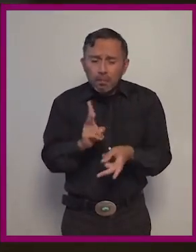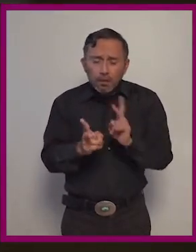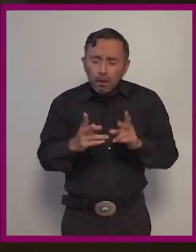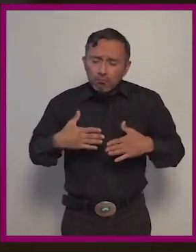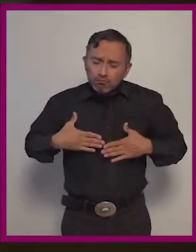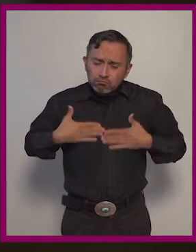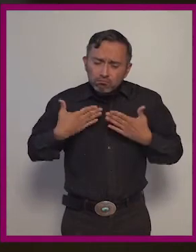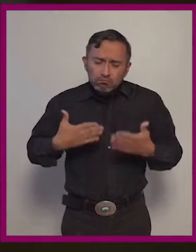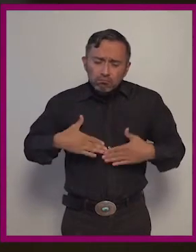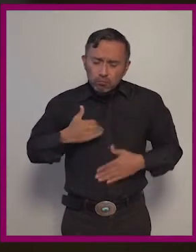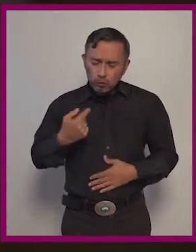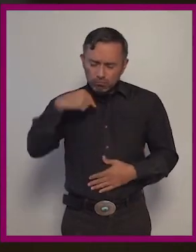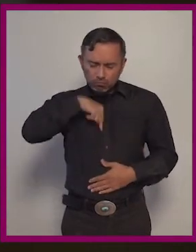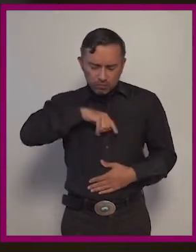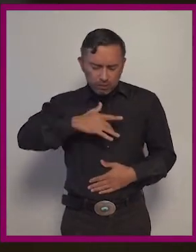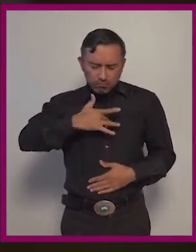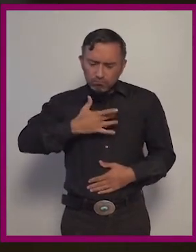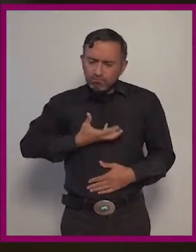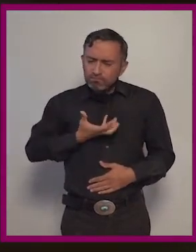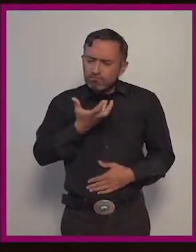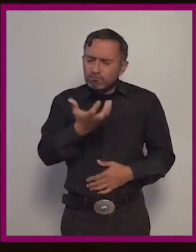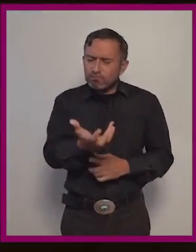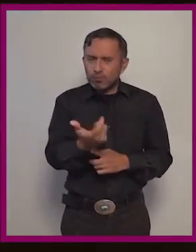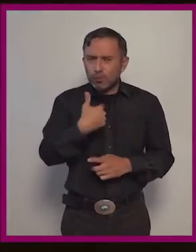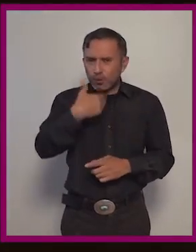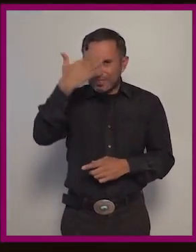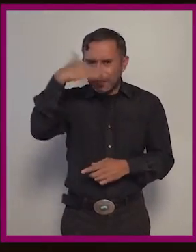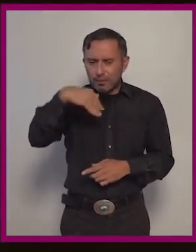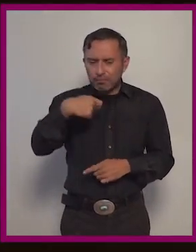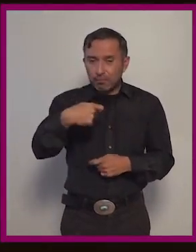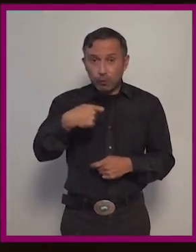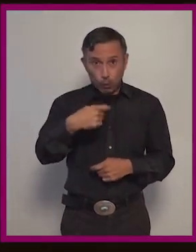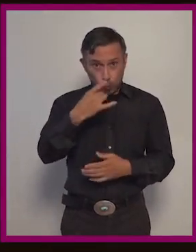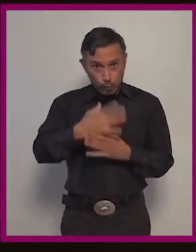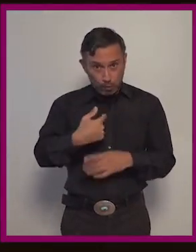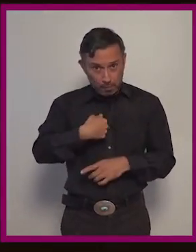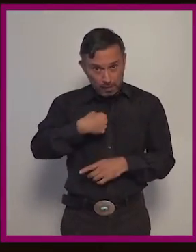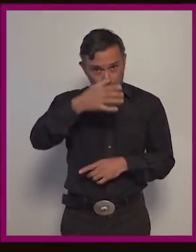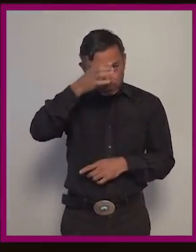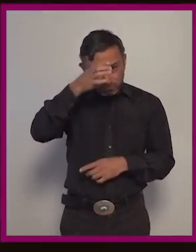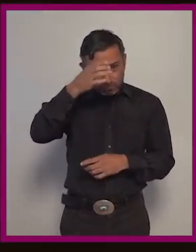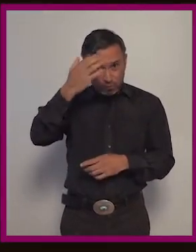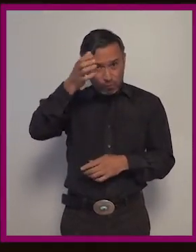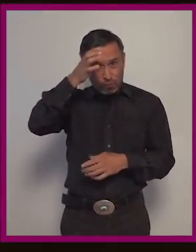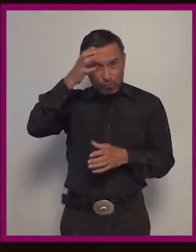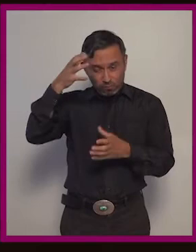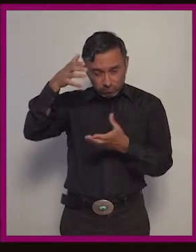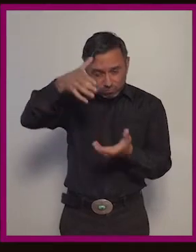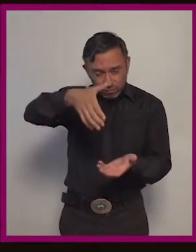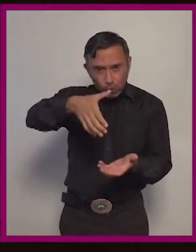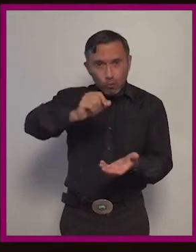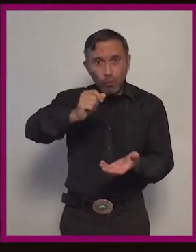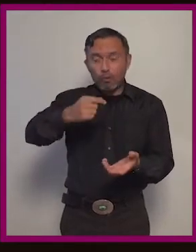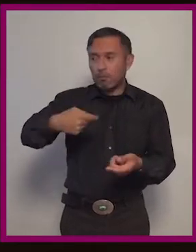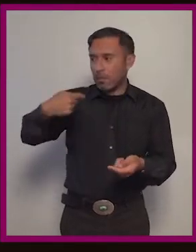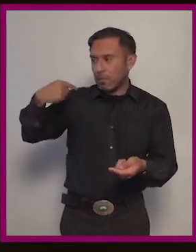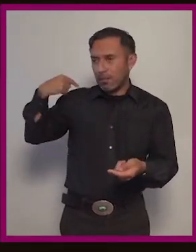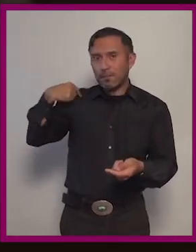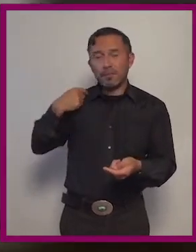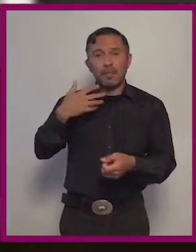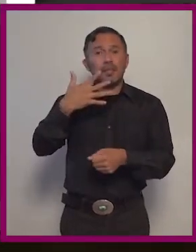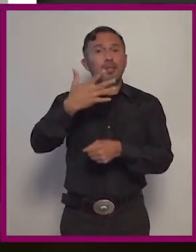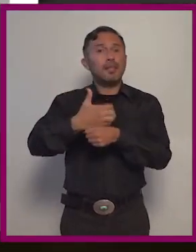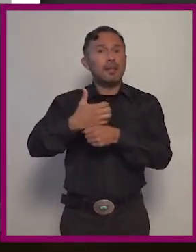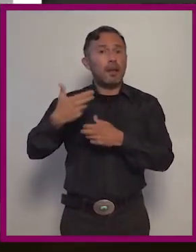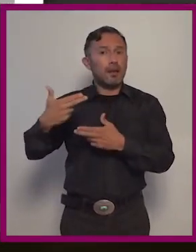Tu saber. Y no solo el tuyo, sino de generación en generación. Y yo ser la 5ª generación que represente